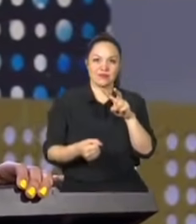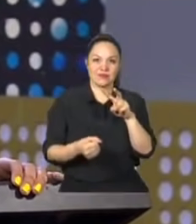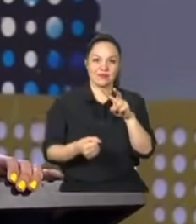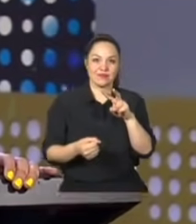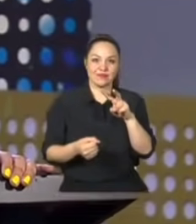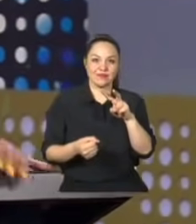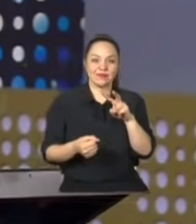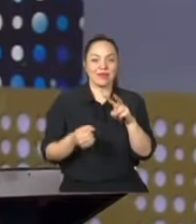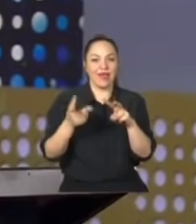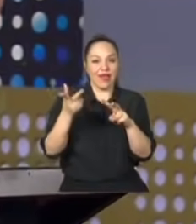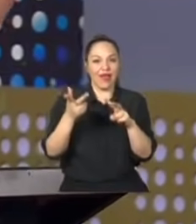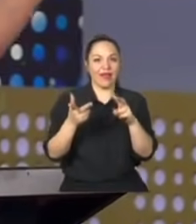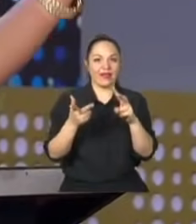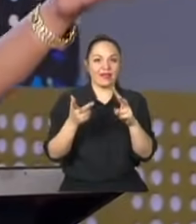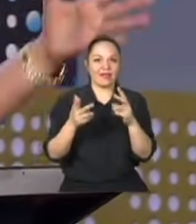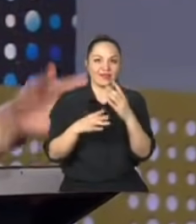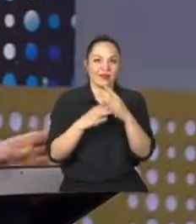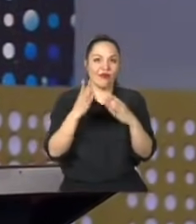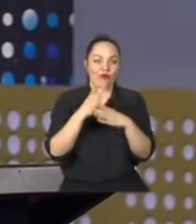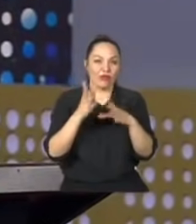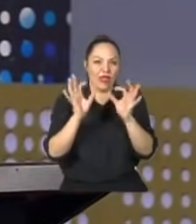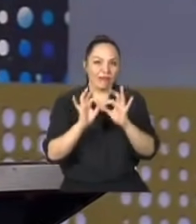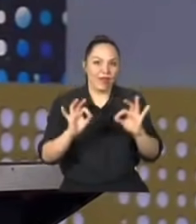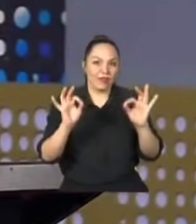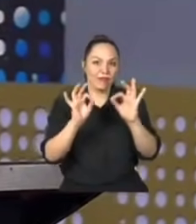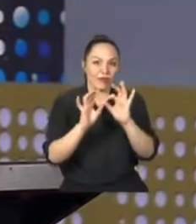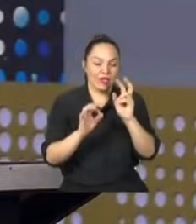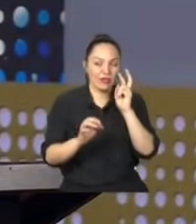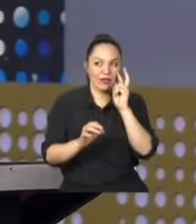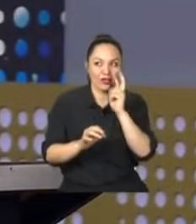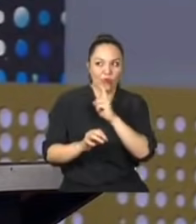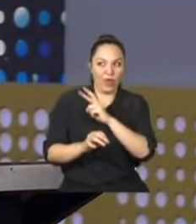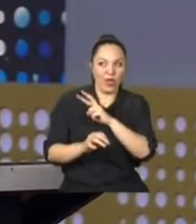¿Vialidades más oportunas, más fluidas?